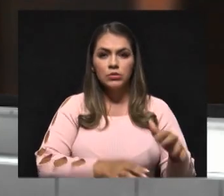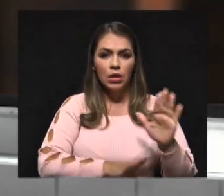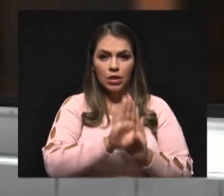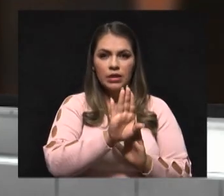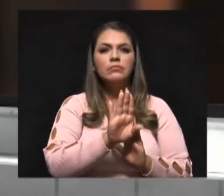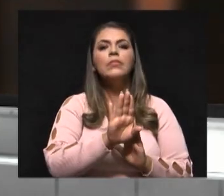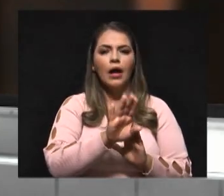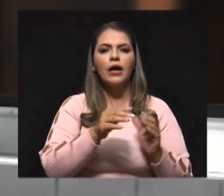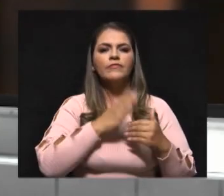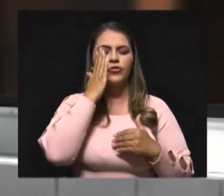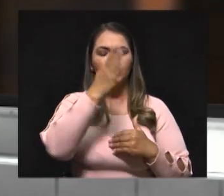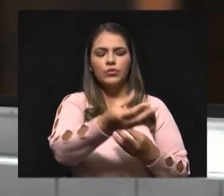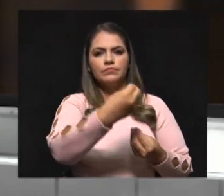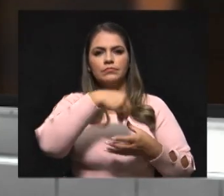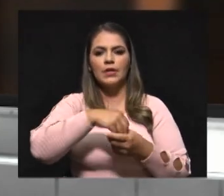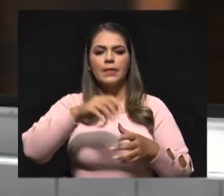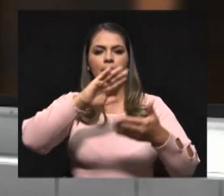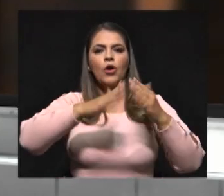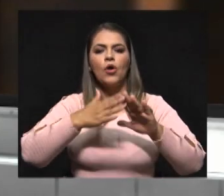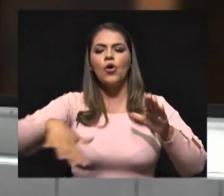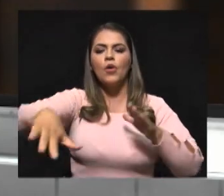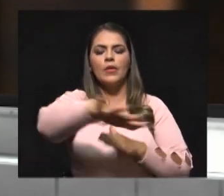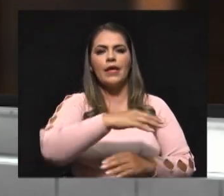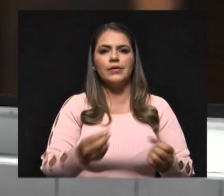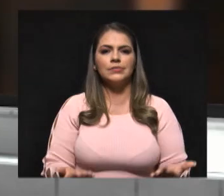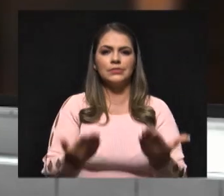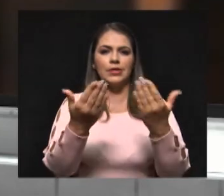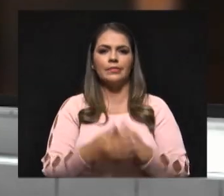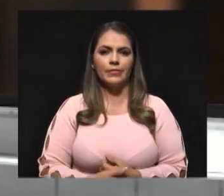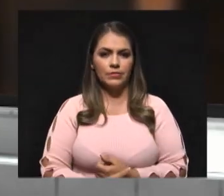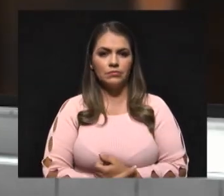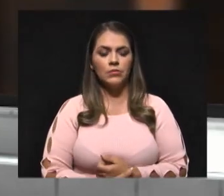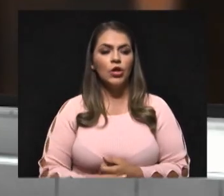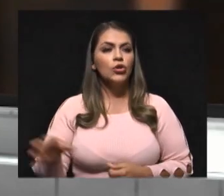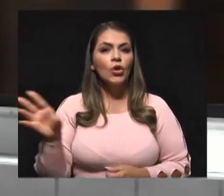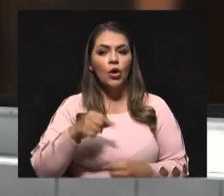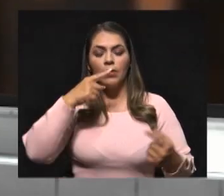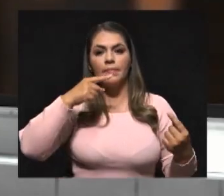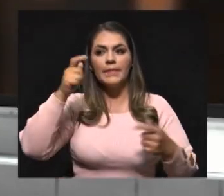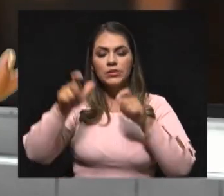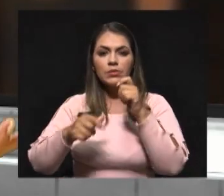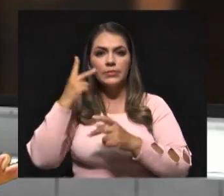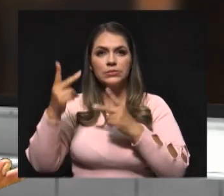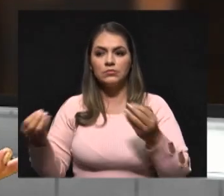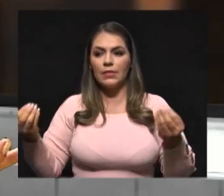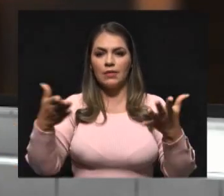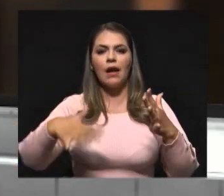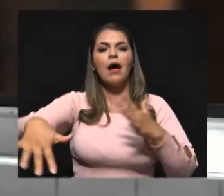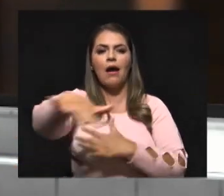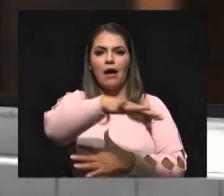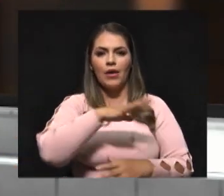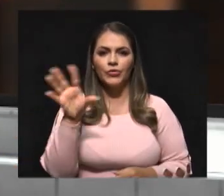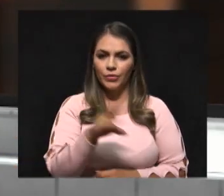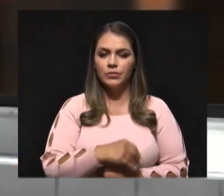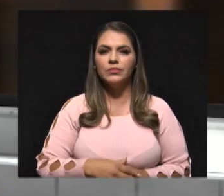económico siempre va a beneficiar al vital local todo lo que se haga para el visitante siempre tiene un beneficio para el local